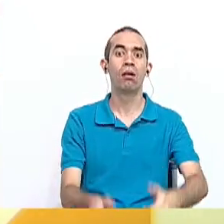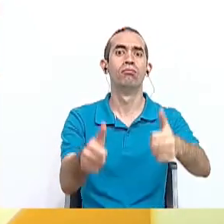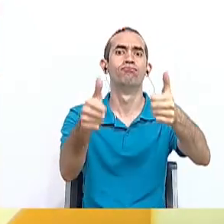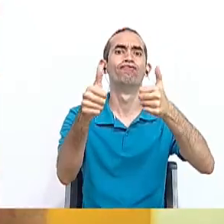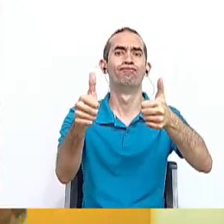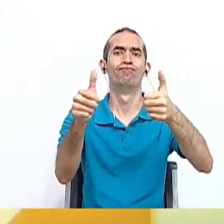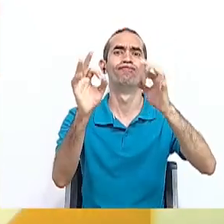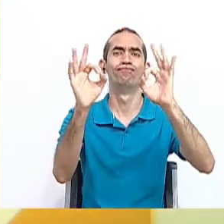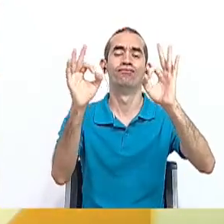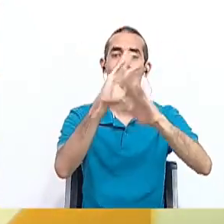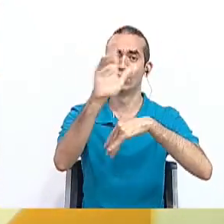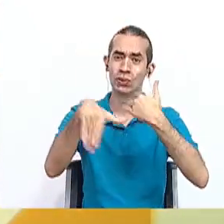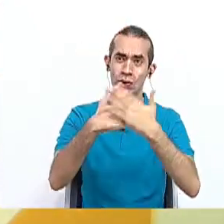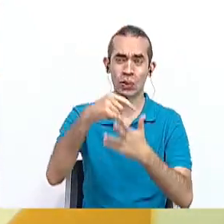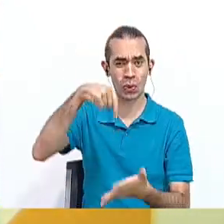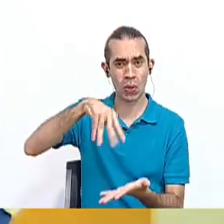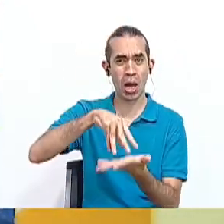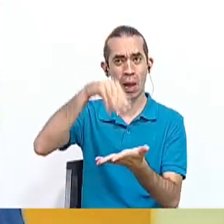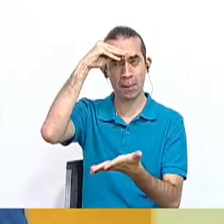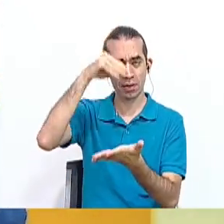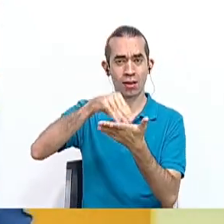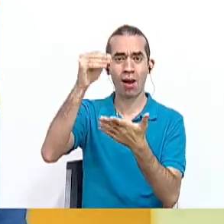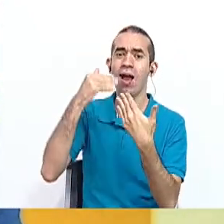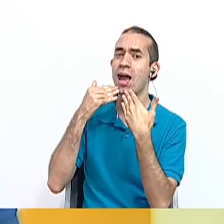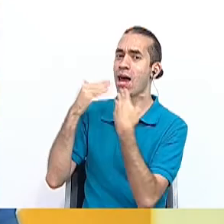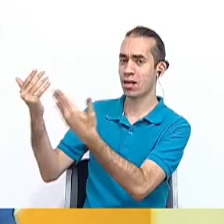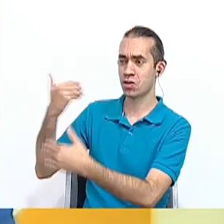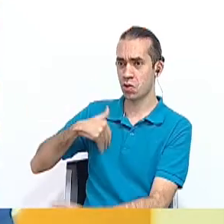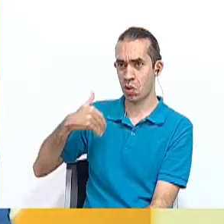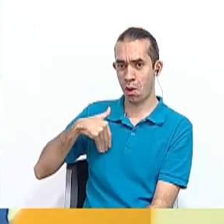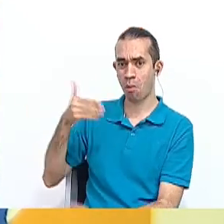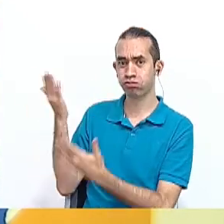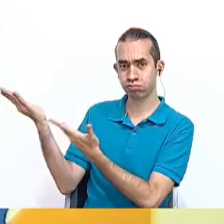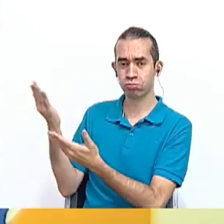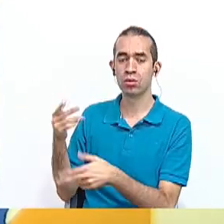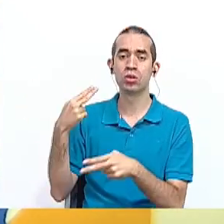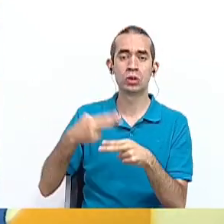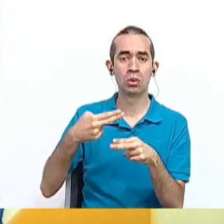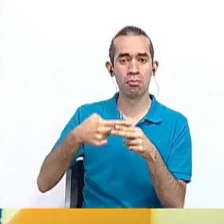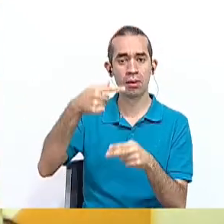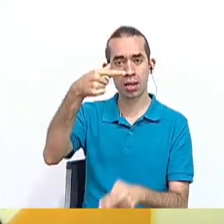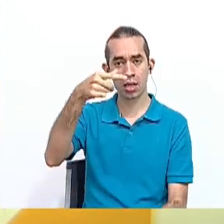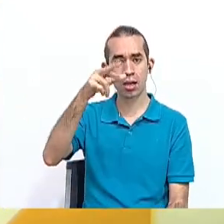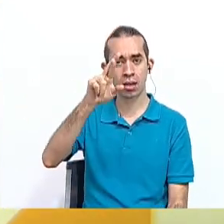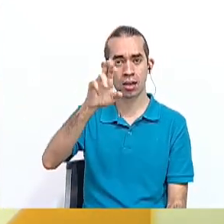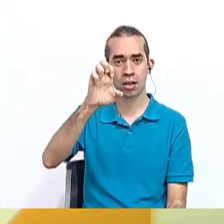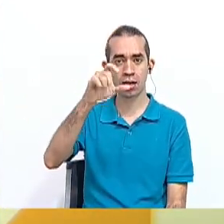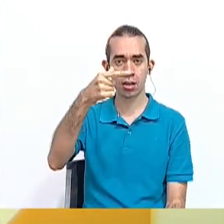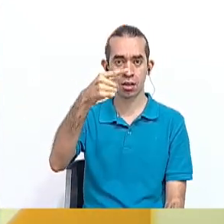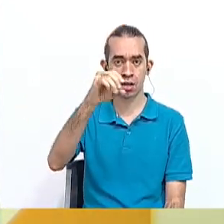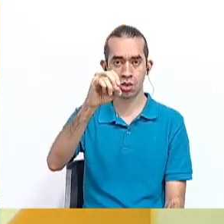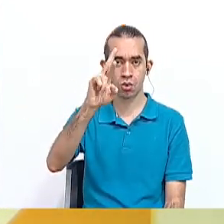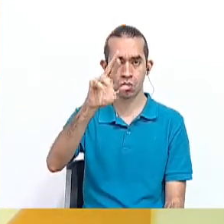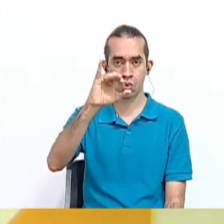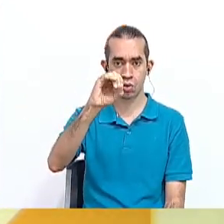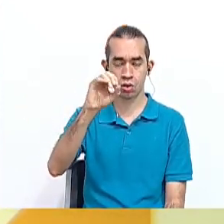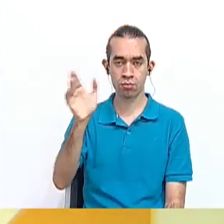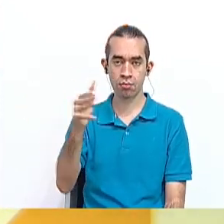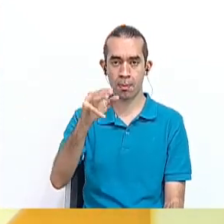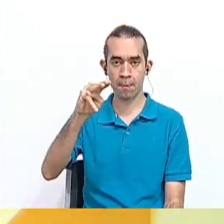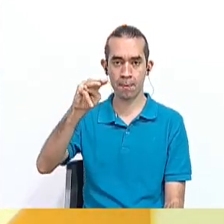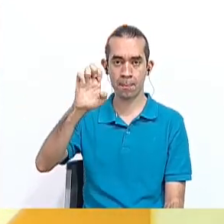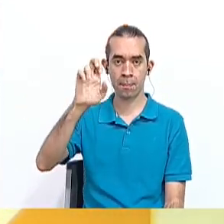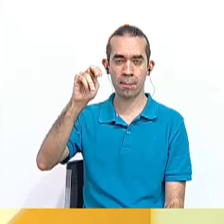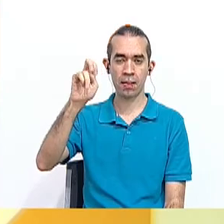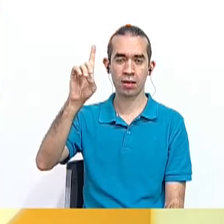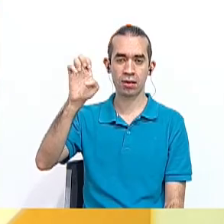Magnífico todo lo que pudimos aprender hoy, gracias a este señor Gregorio Mendel, que se dedicó a estudiar estas